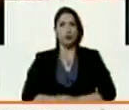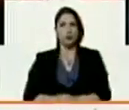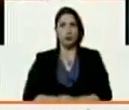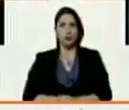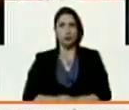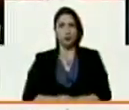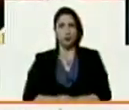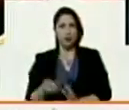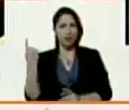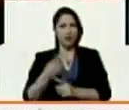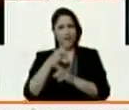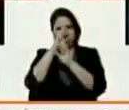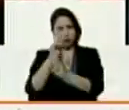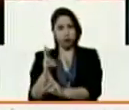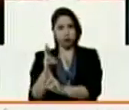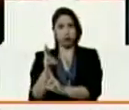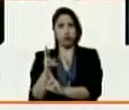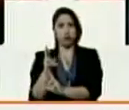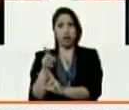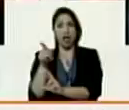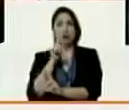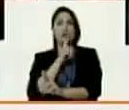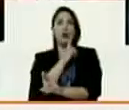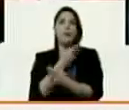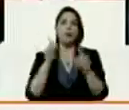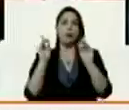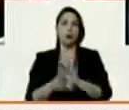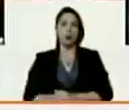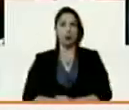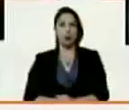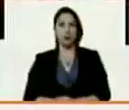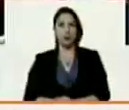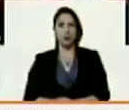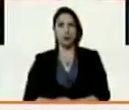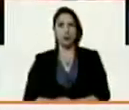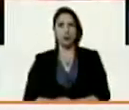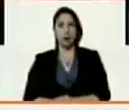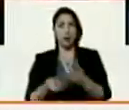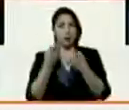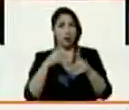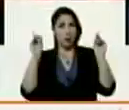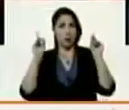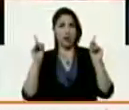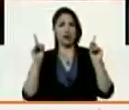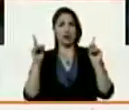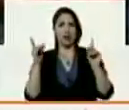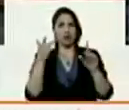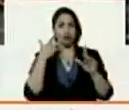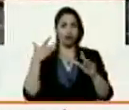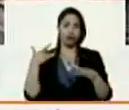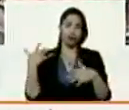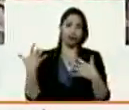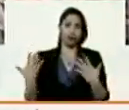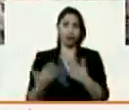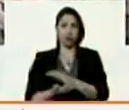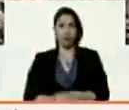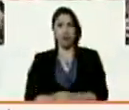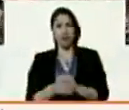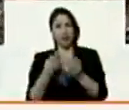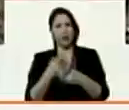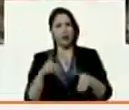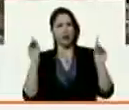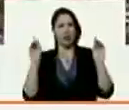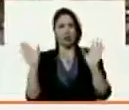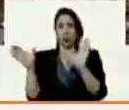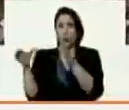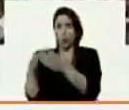debe respetar lo que ellos llaman democracia, la democracia de las élites, la democracia de los